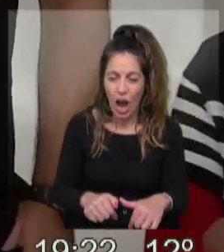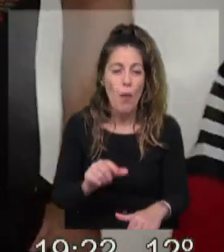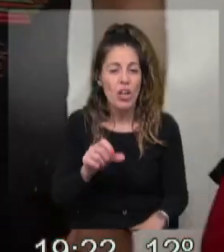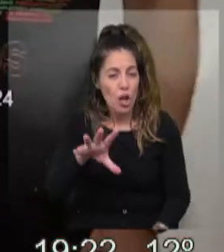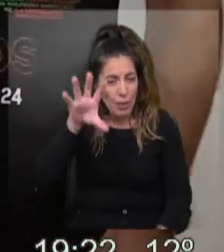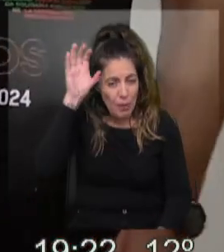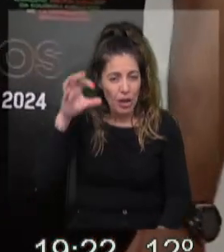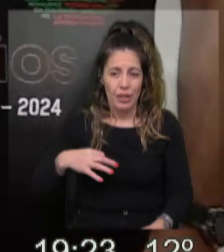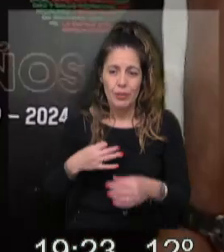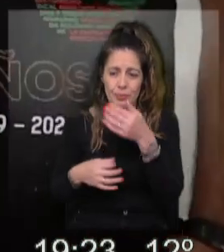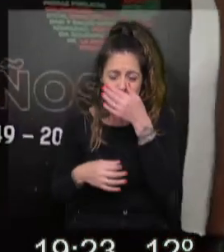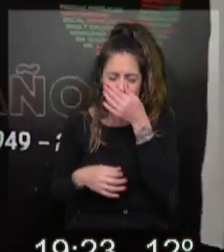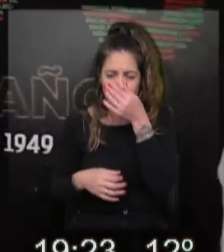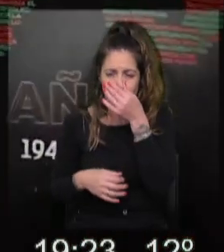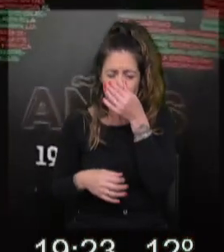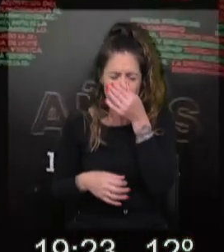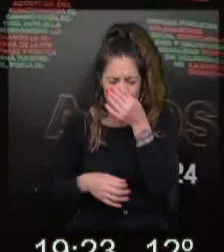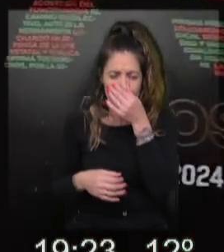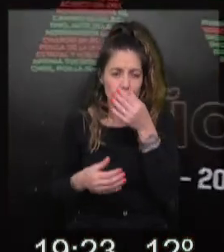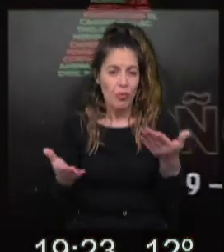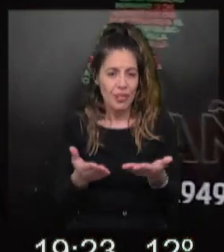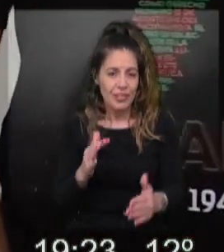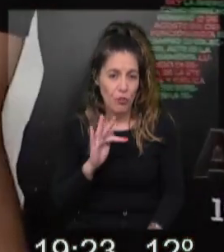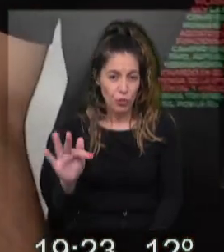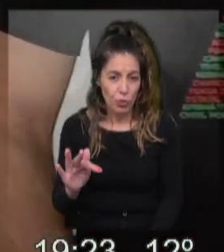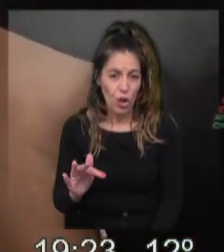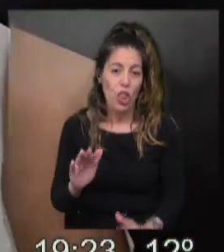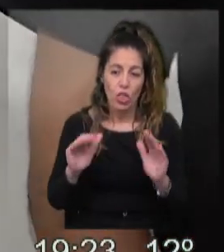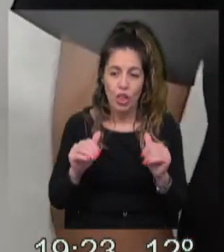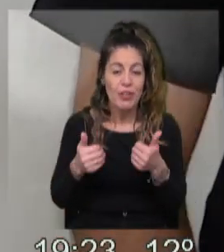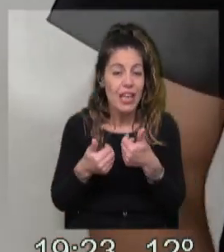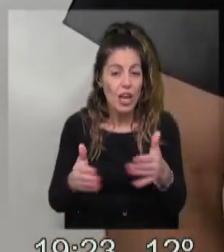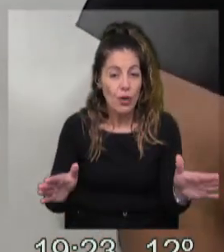de memoria viva y también con presente y futuro nos despedimos en la inauguración de este Hall de la memoria